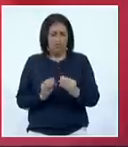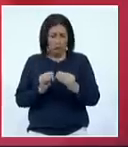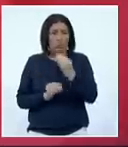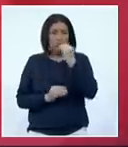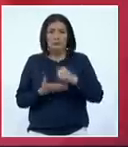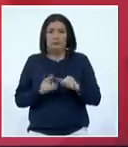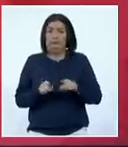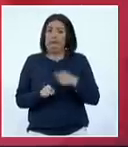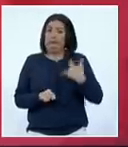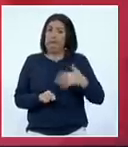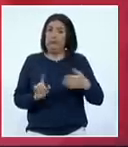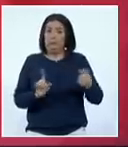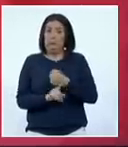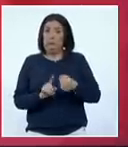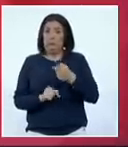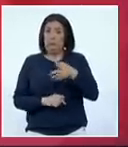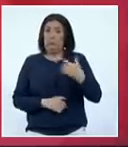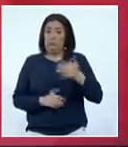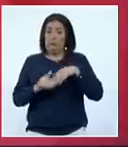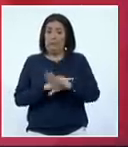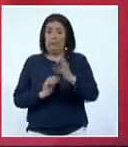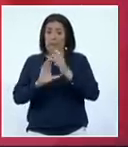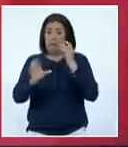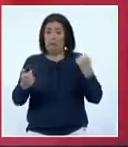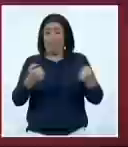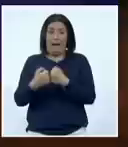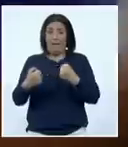Estos reaccionaron también con violencia y en el vehículo se armó una tremenda bronca.